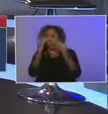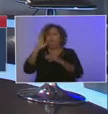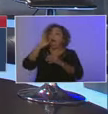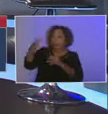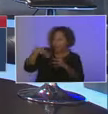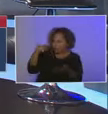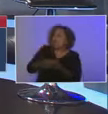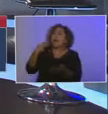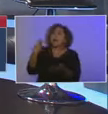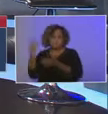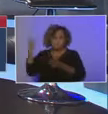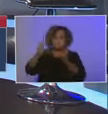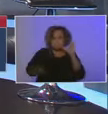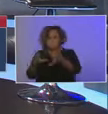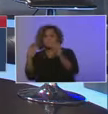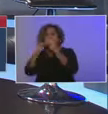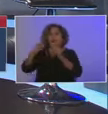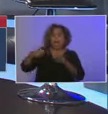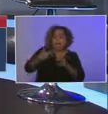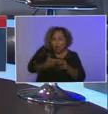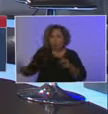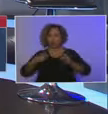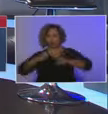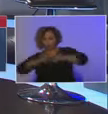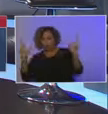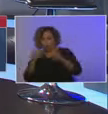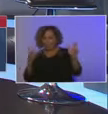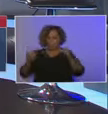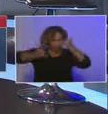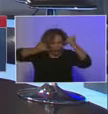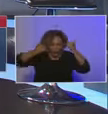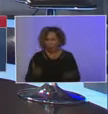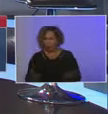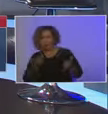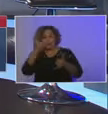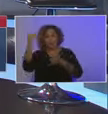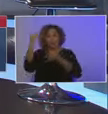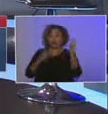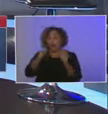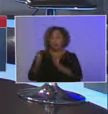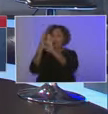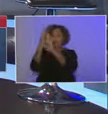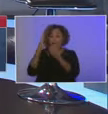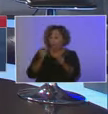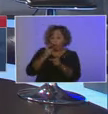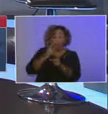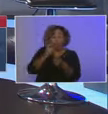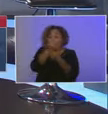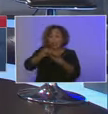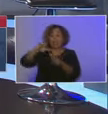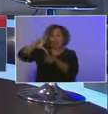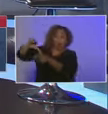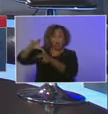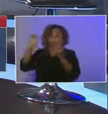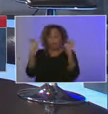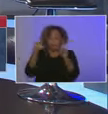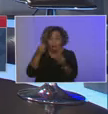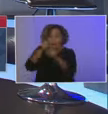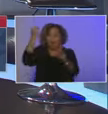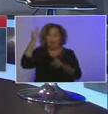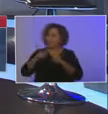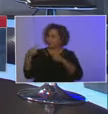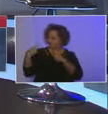más dinero, más recursos y que estamos más preparados que nunca para poder enfrentar un huracán o una emergencia. Sin embargo,